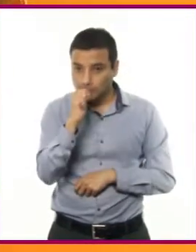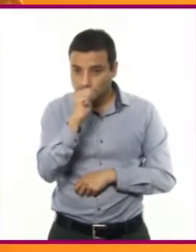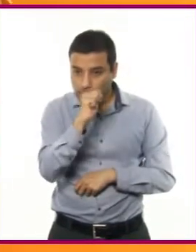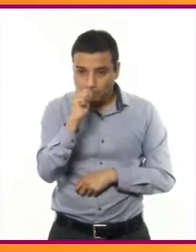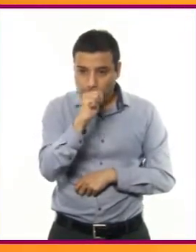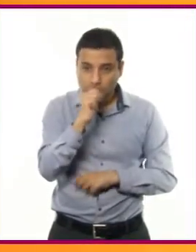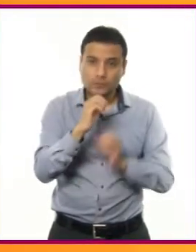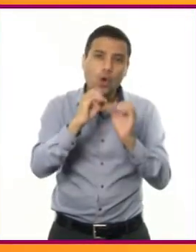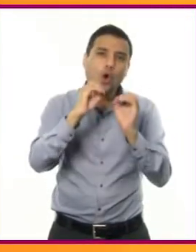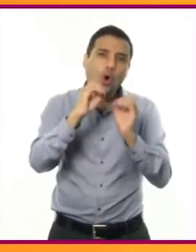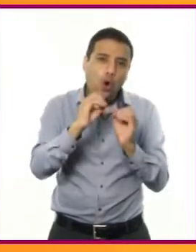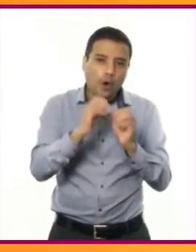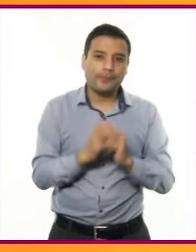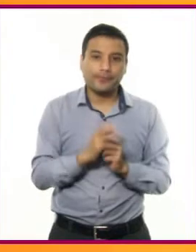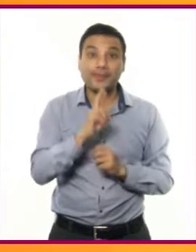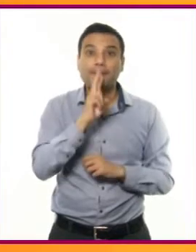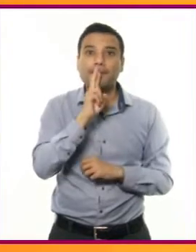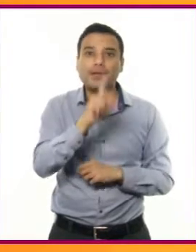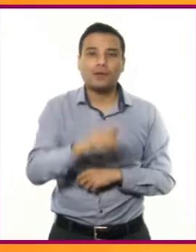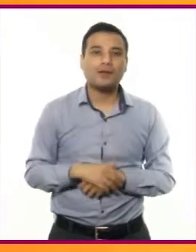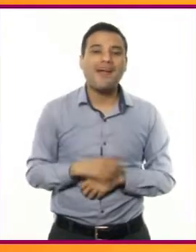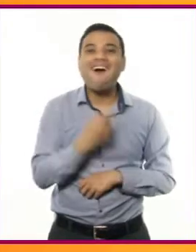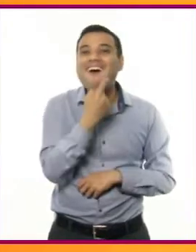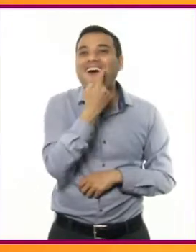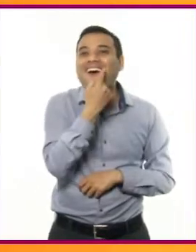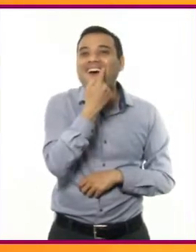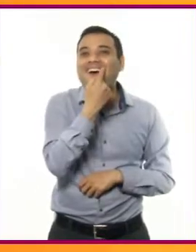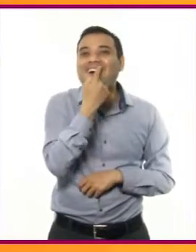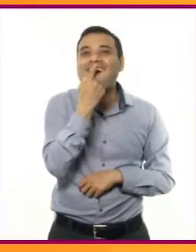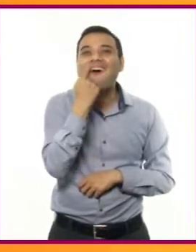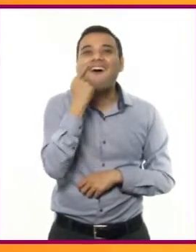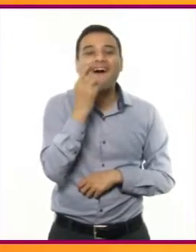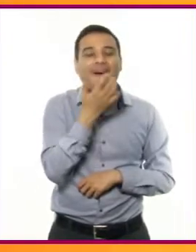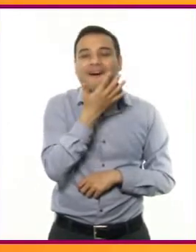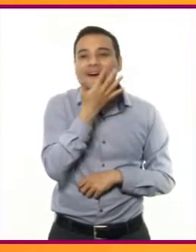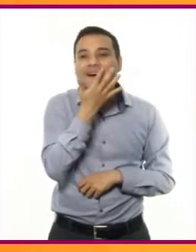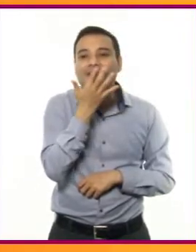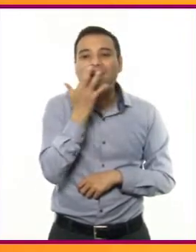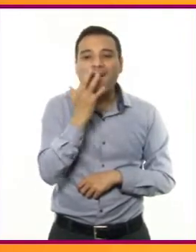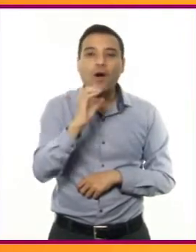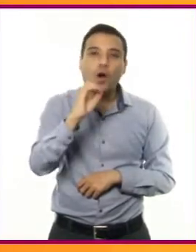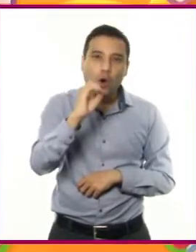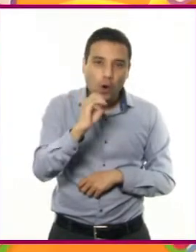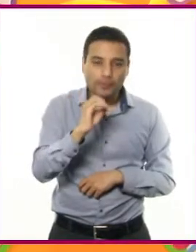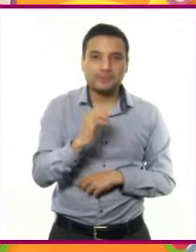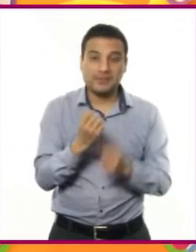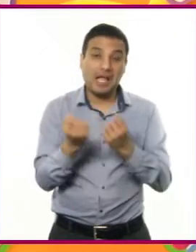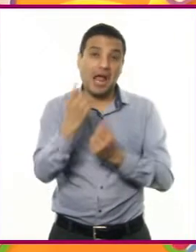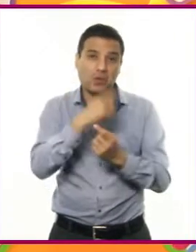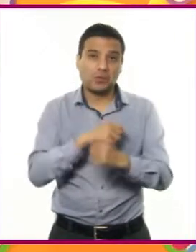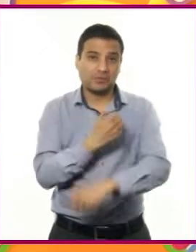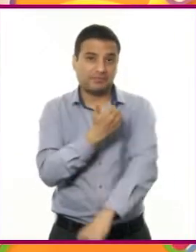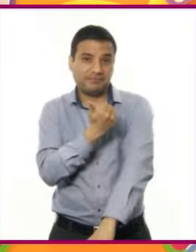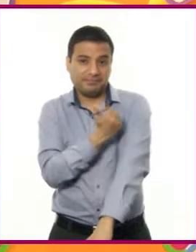o lo masajean en las encías. Otras lo disuelven y se lo inyectan en una vena.